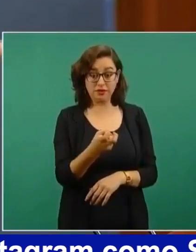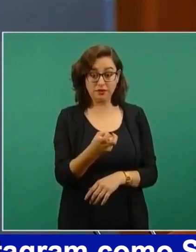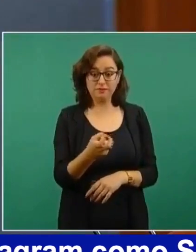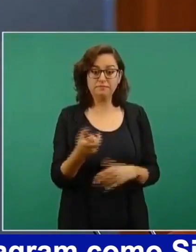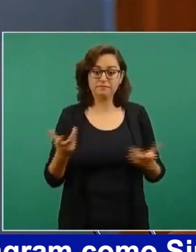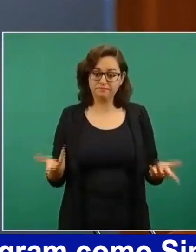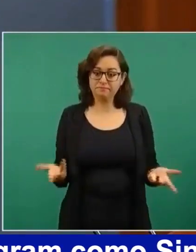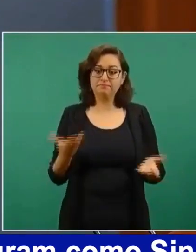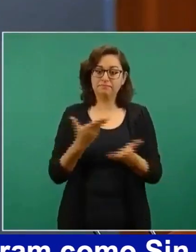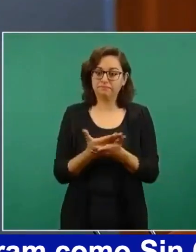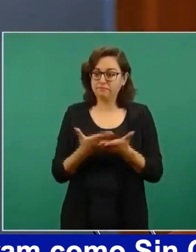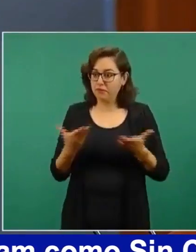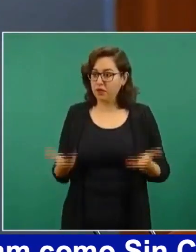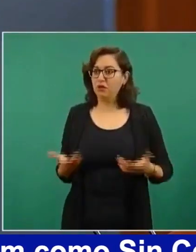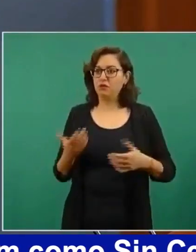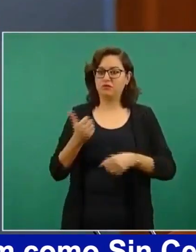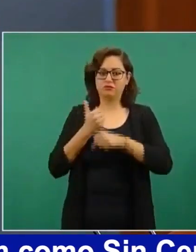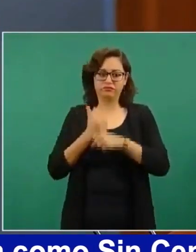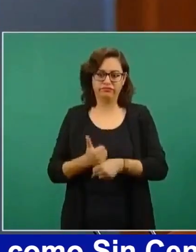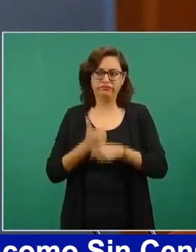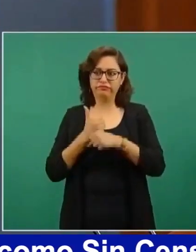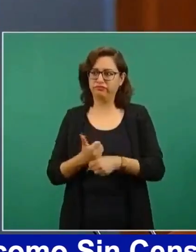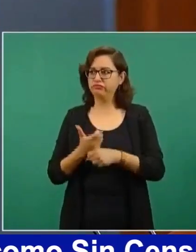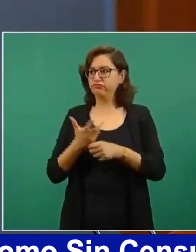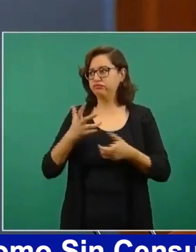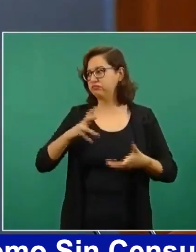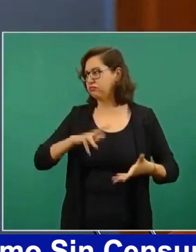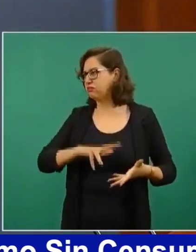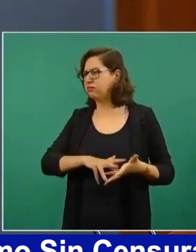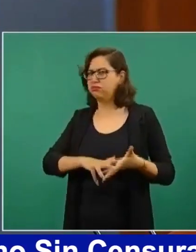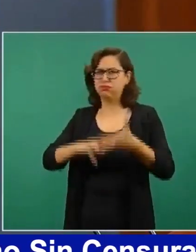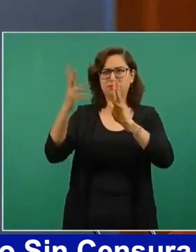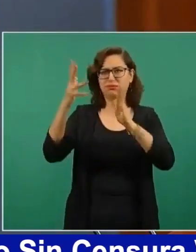que estamos padeciendo de la violencia.